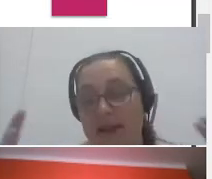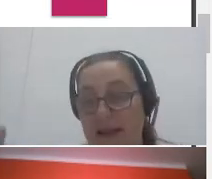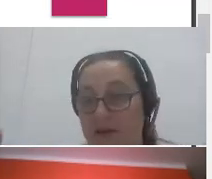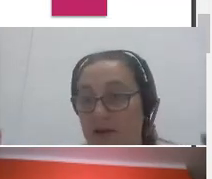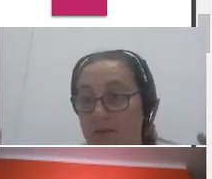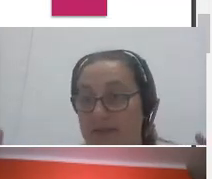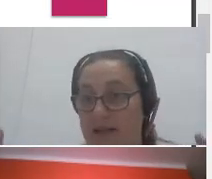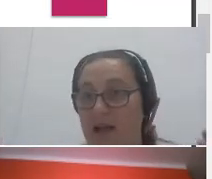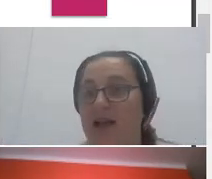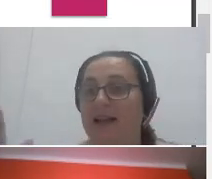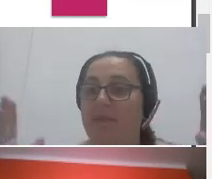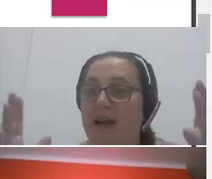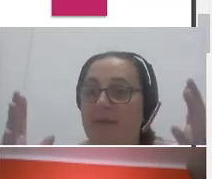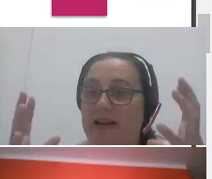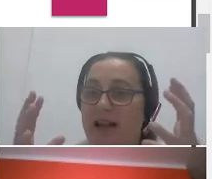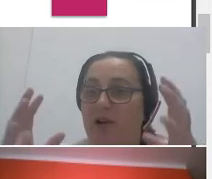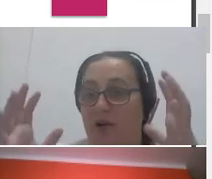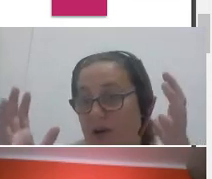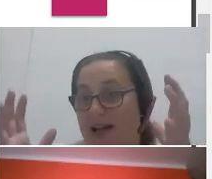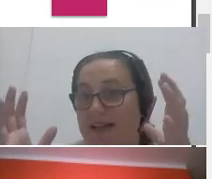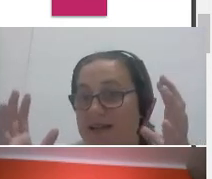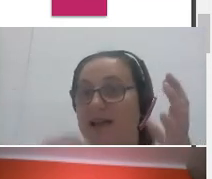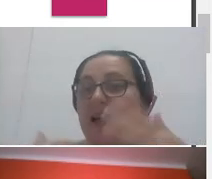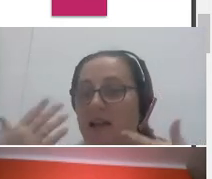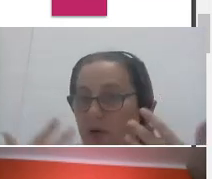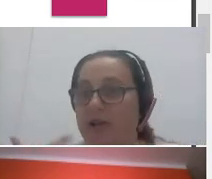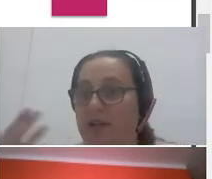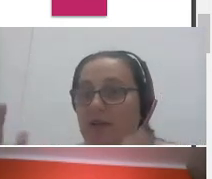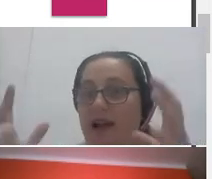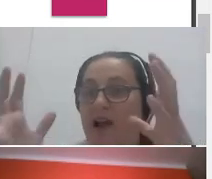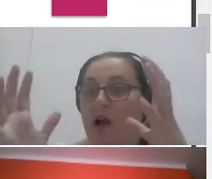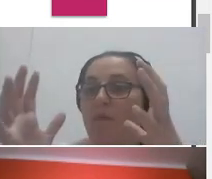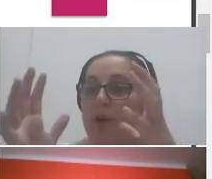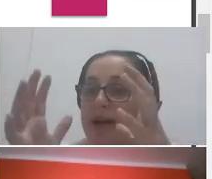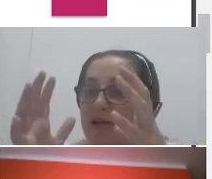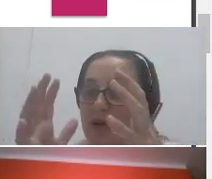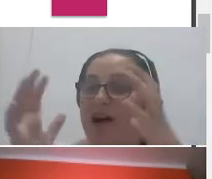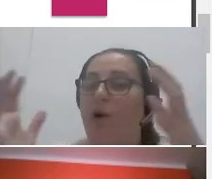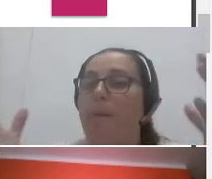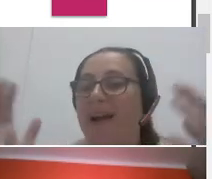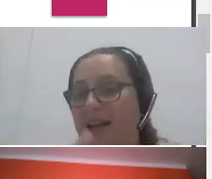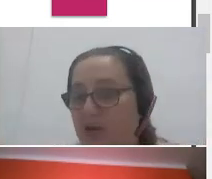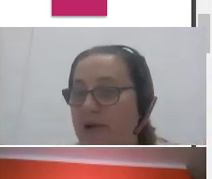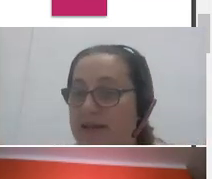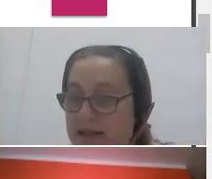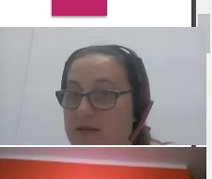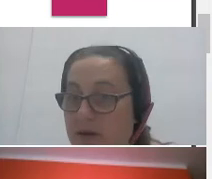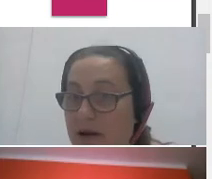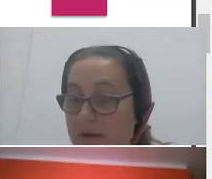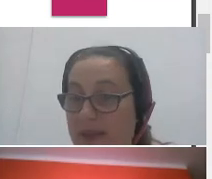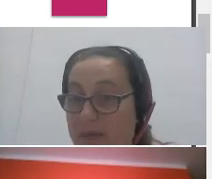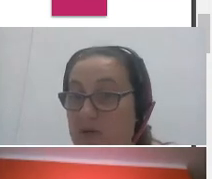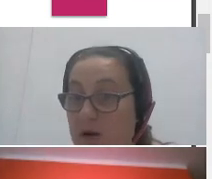ir permitiendo, ¿sí?, que esta piel vaya con su elasticidad y nutriéndola, volviendo y acompañando el